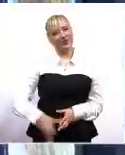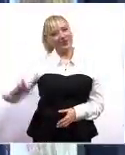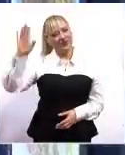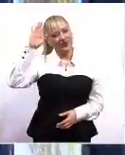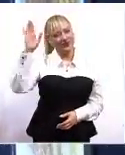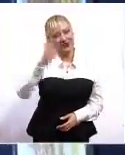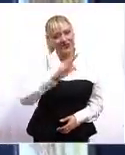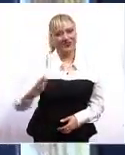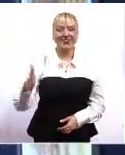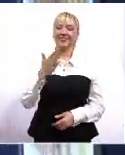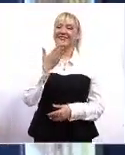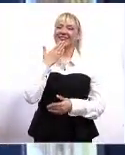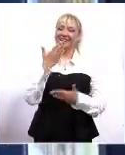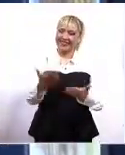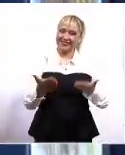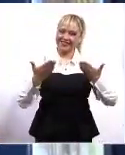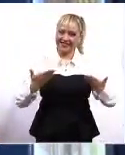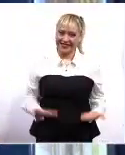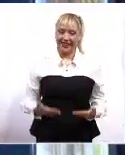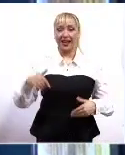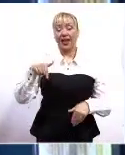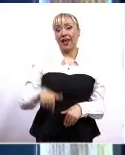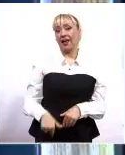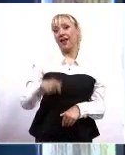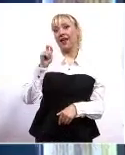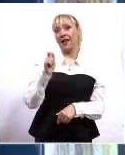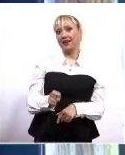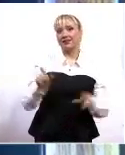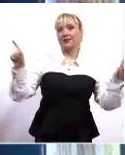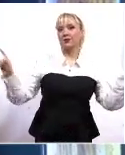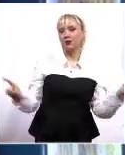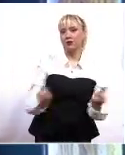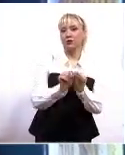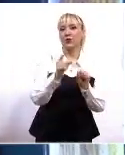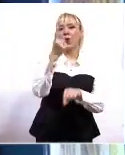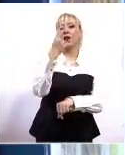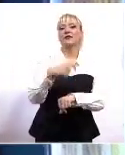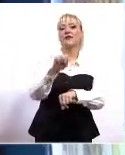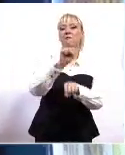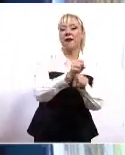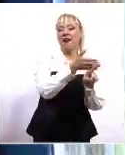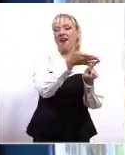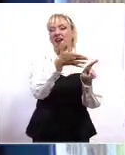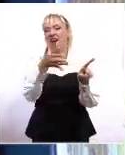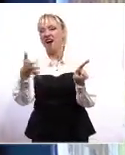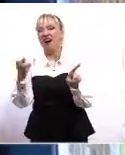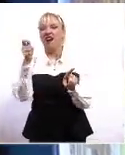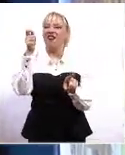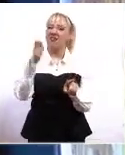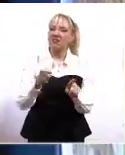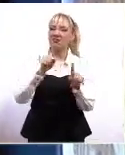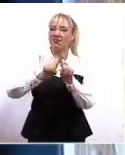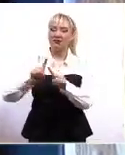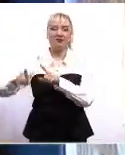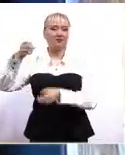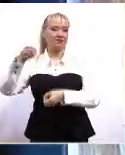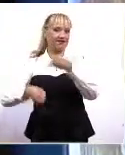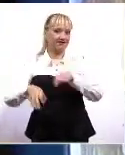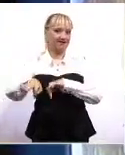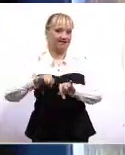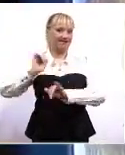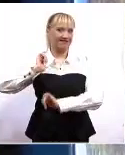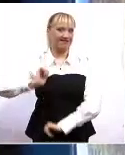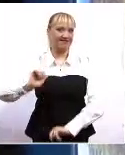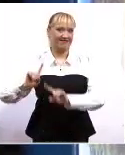Hola, ¿qué tal? Les damos la más cordial bienvenida a Semanario Judicial, el resumen de noticias con los temas más relevantes registrados a lo largo de la semana